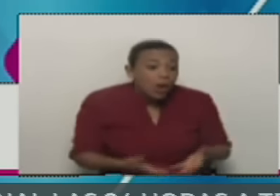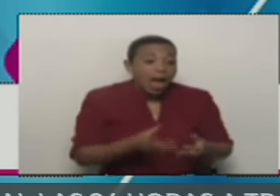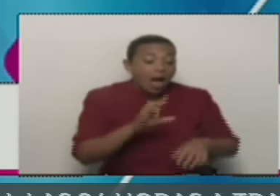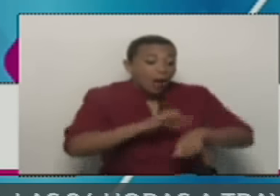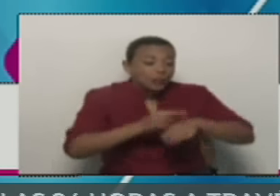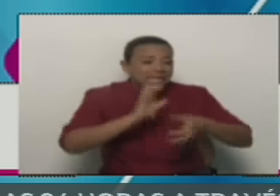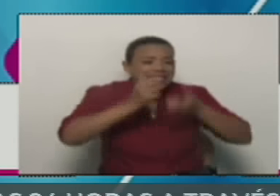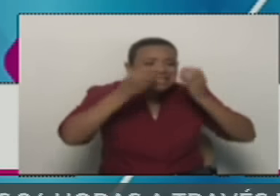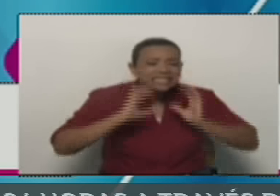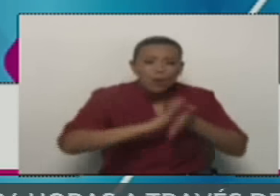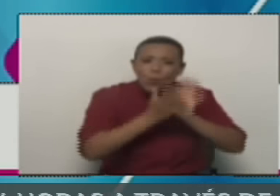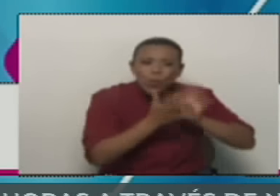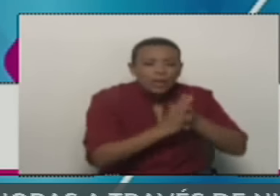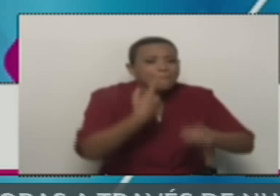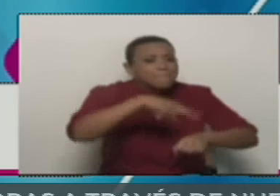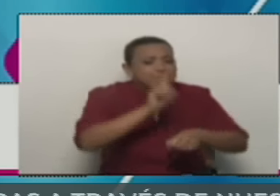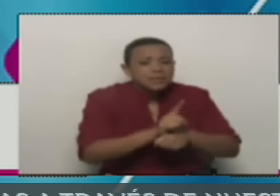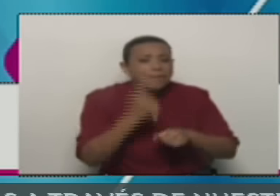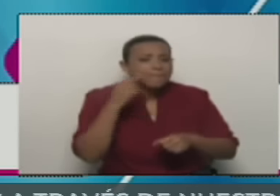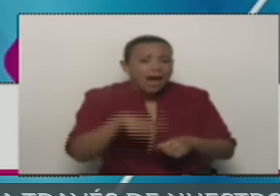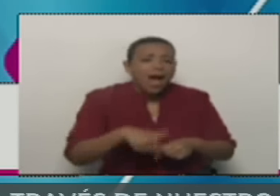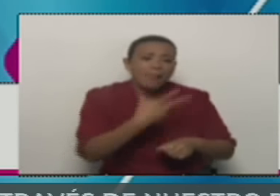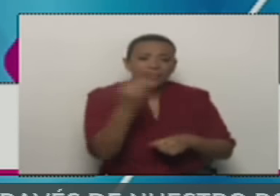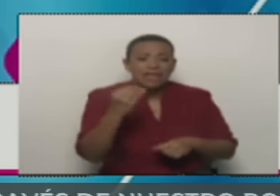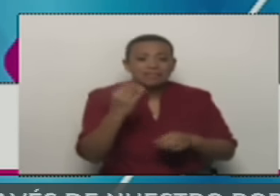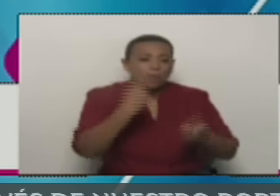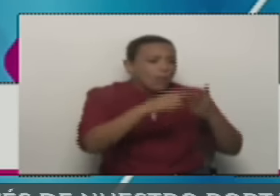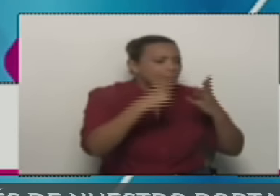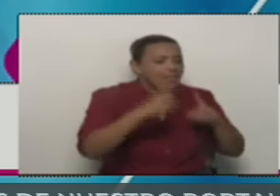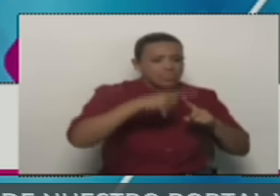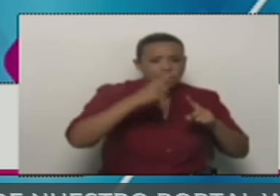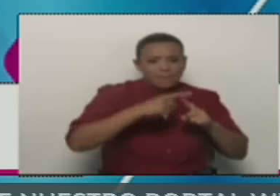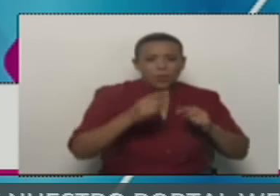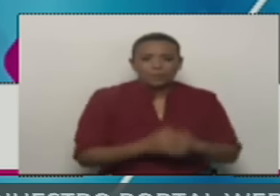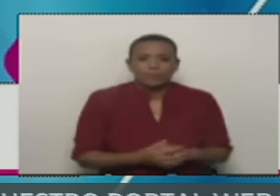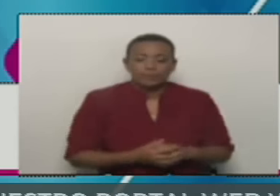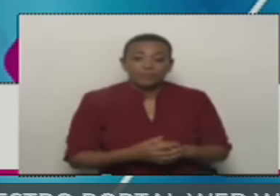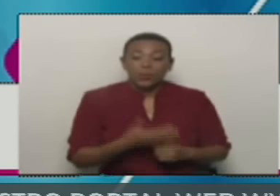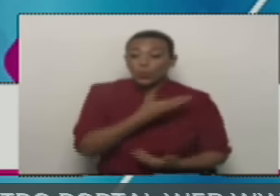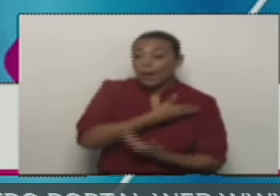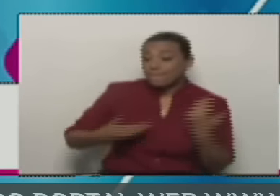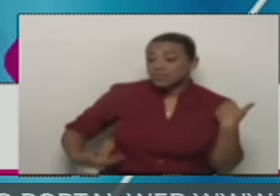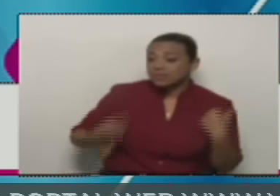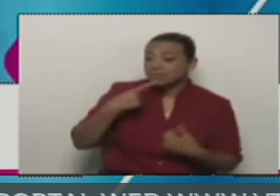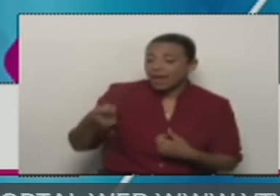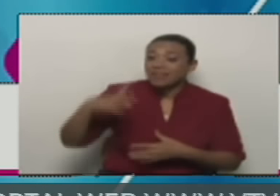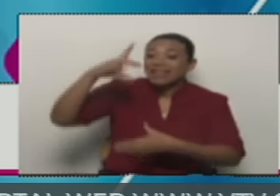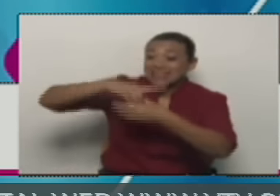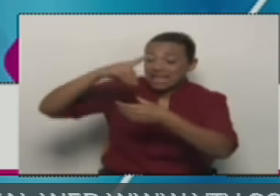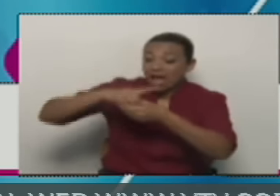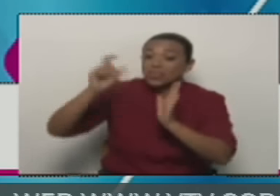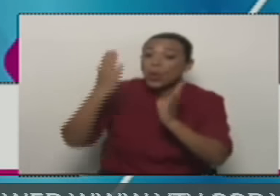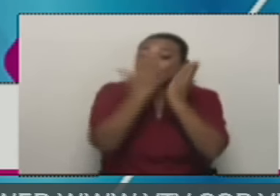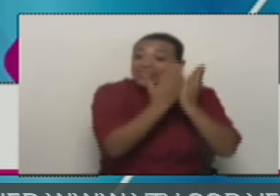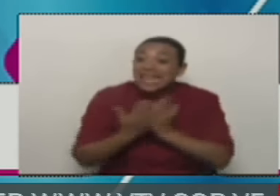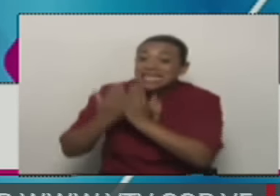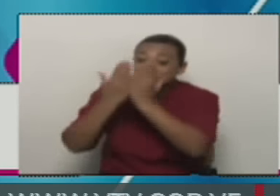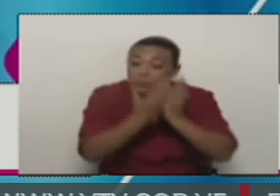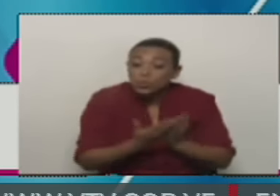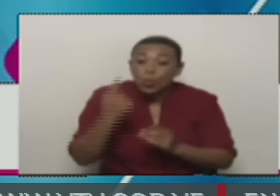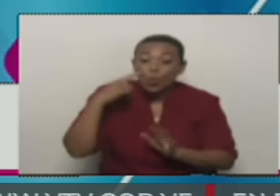carbohidratos viene de 30 alimentos. Presidente, ese dato que